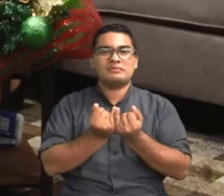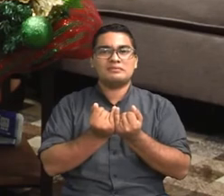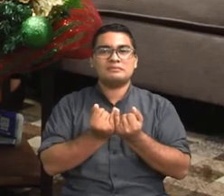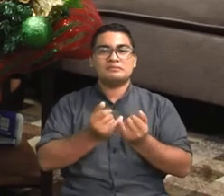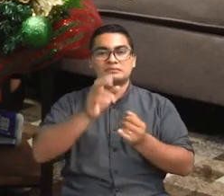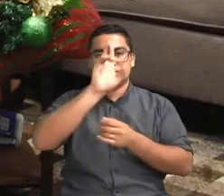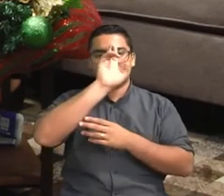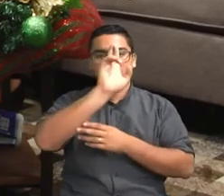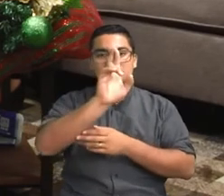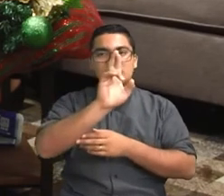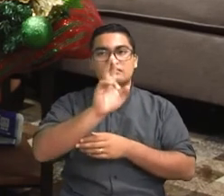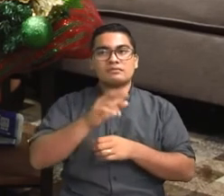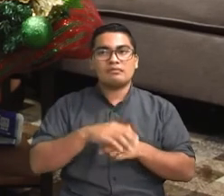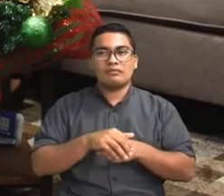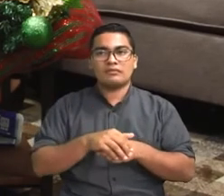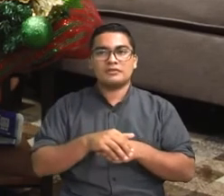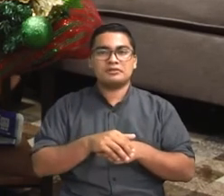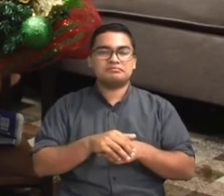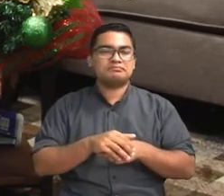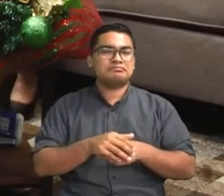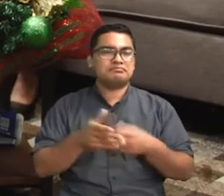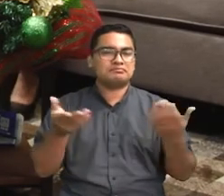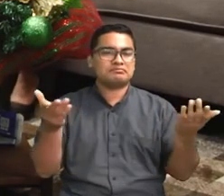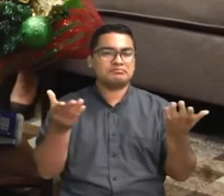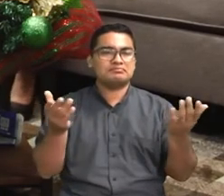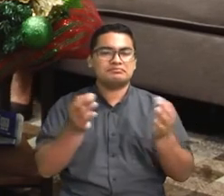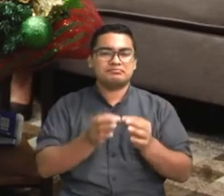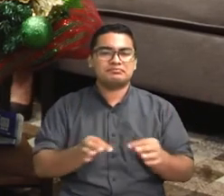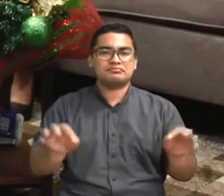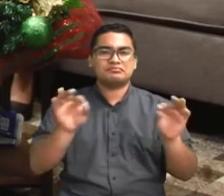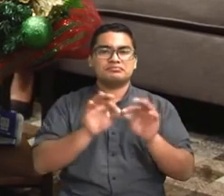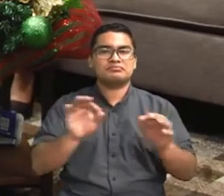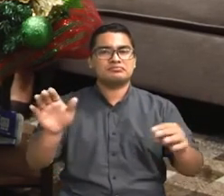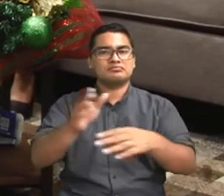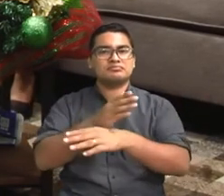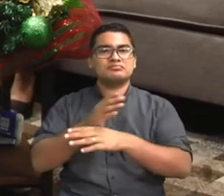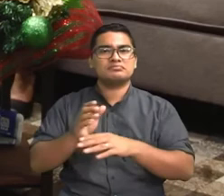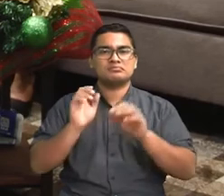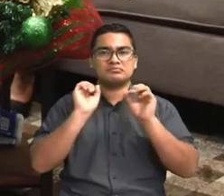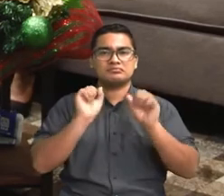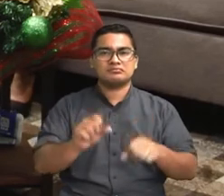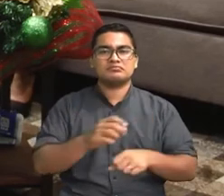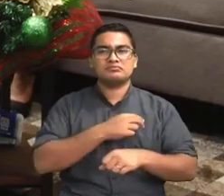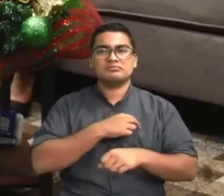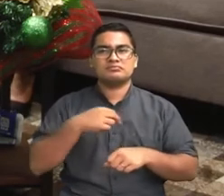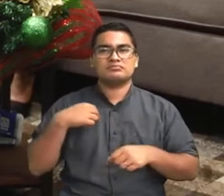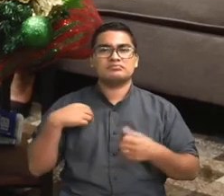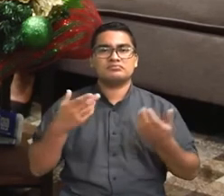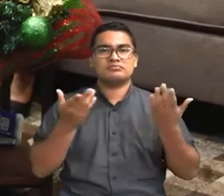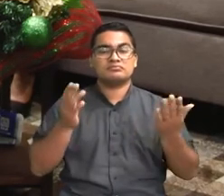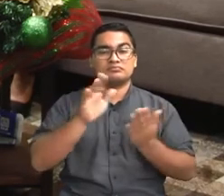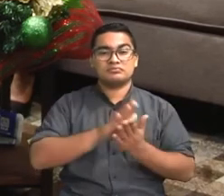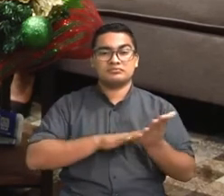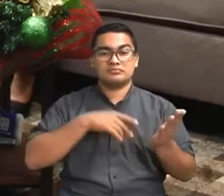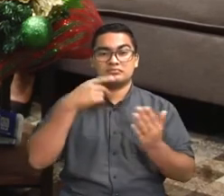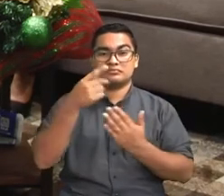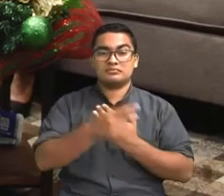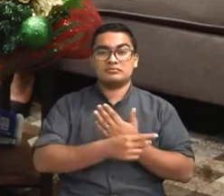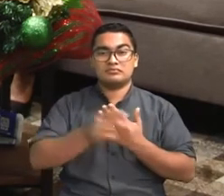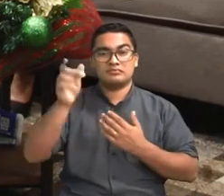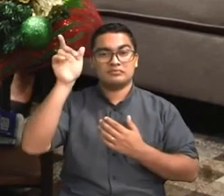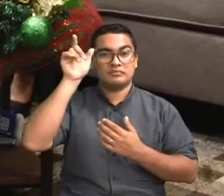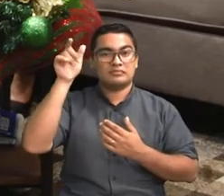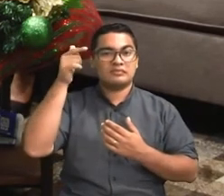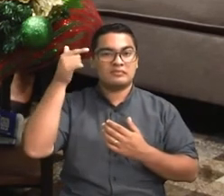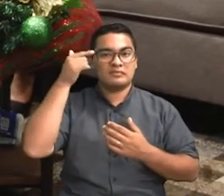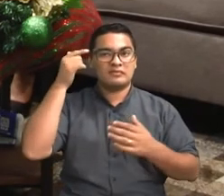de respeto, ¿verdad? Creo que es parte de toda esa sinergia que se construye entre los programas que hace el gobierno, ¿verdad?